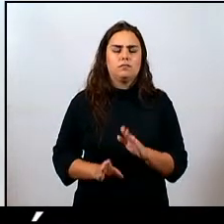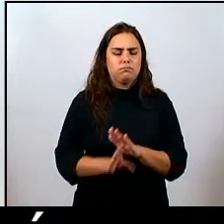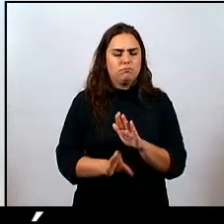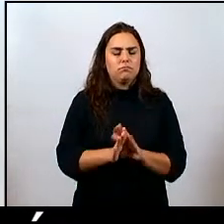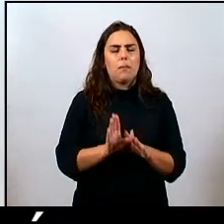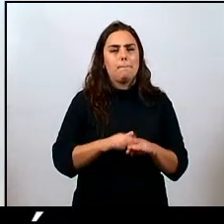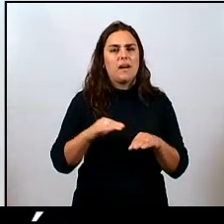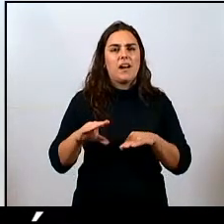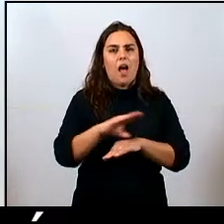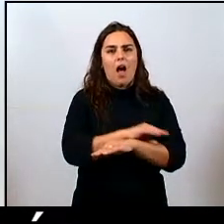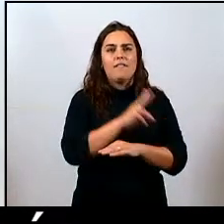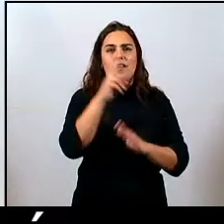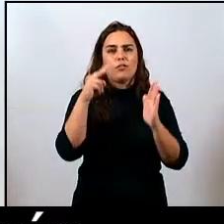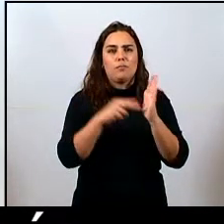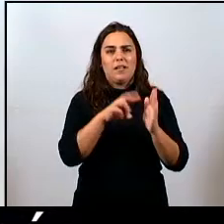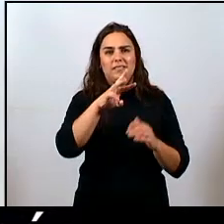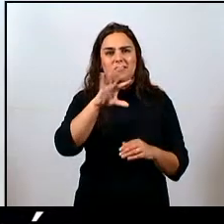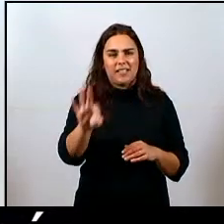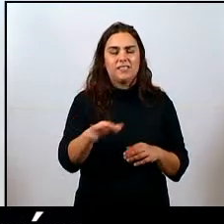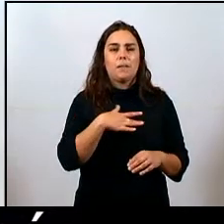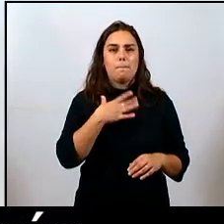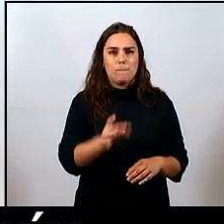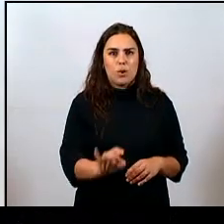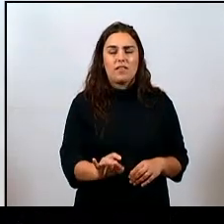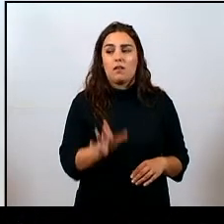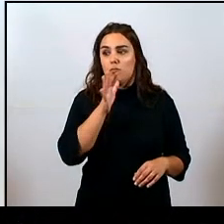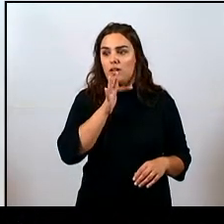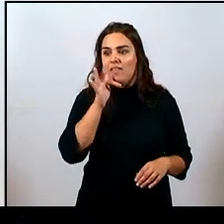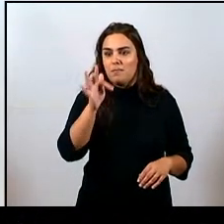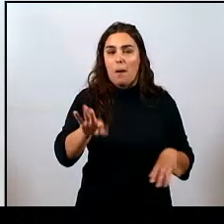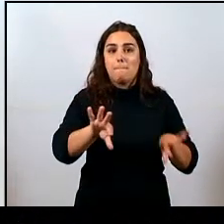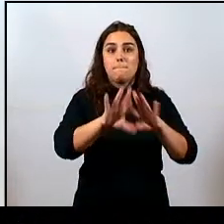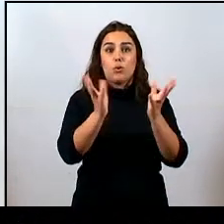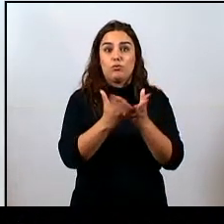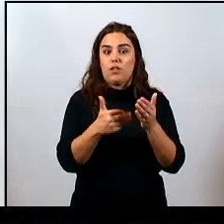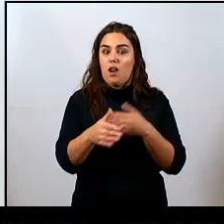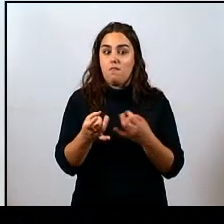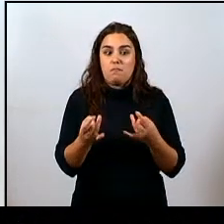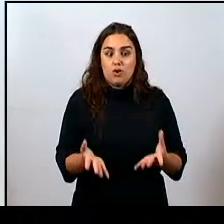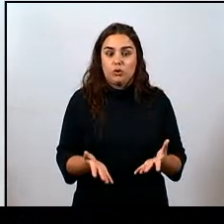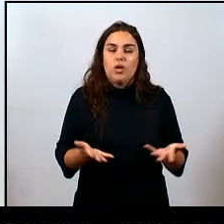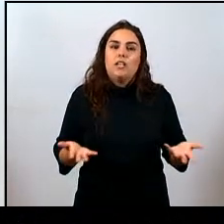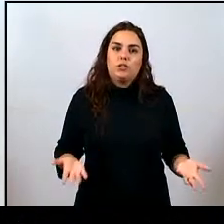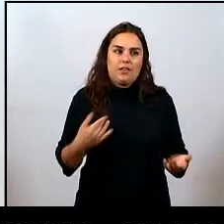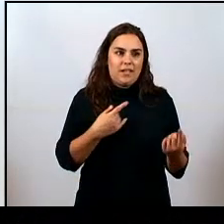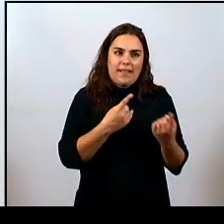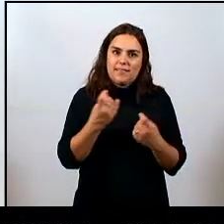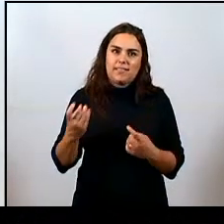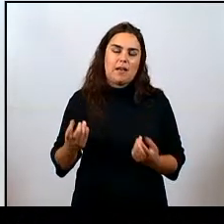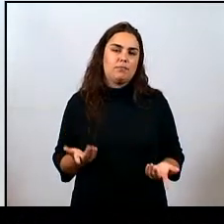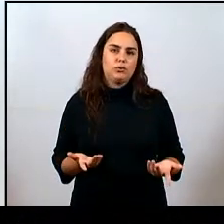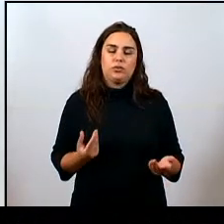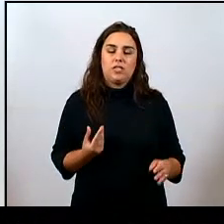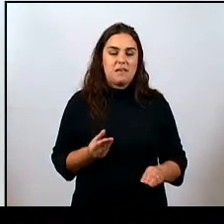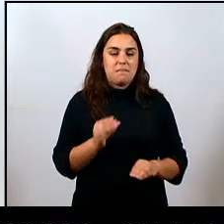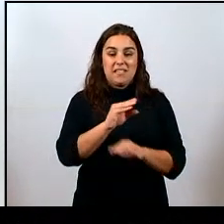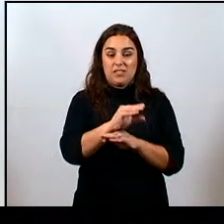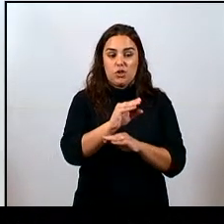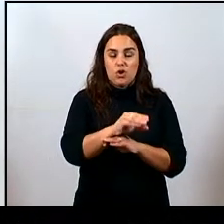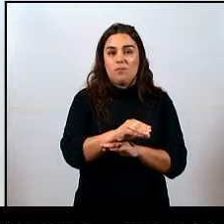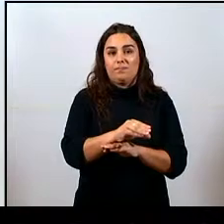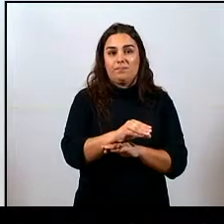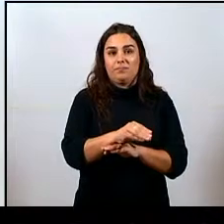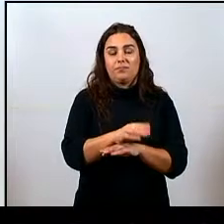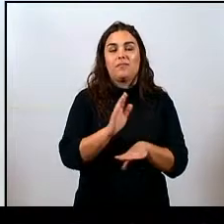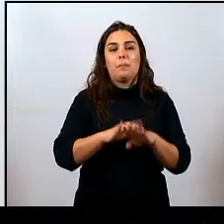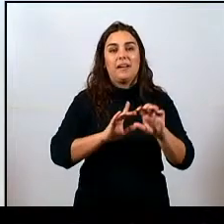el AVE pueda estar en 2030, que tenemos además un mundial a la vista y que lo vamos a necesitar, que es una inversión no solo para